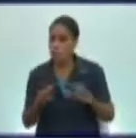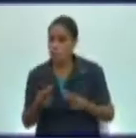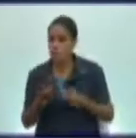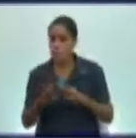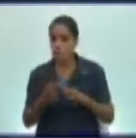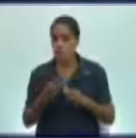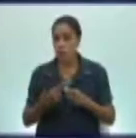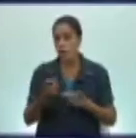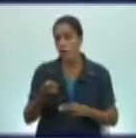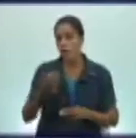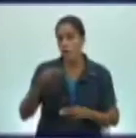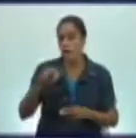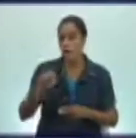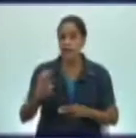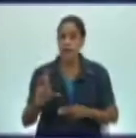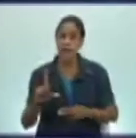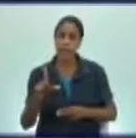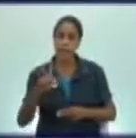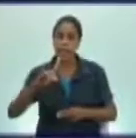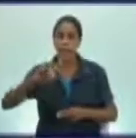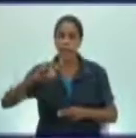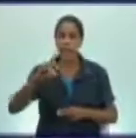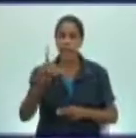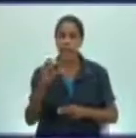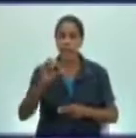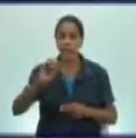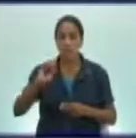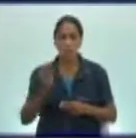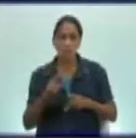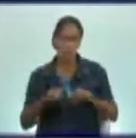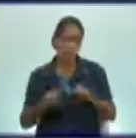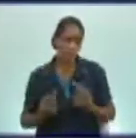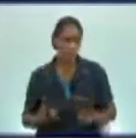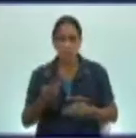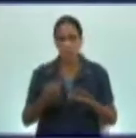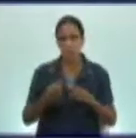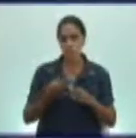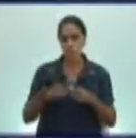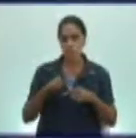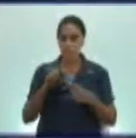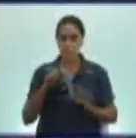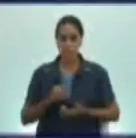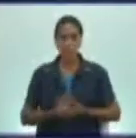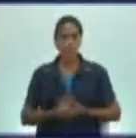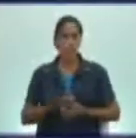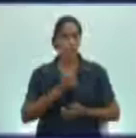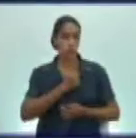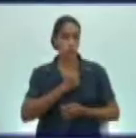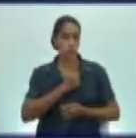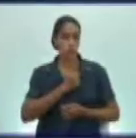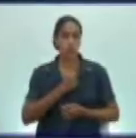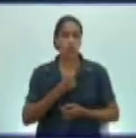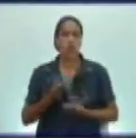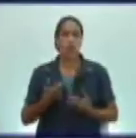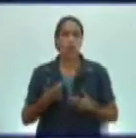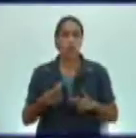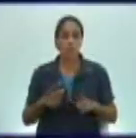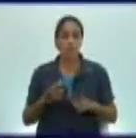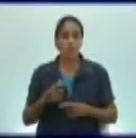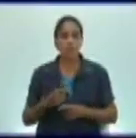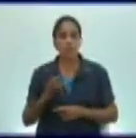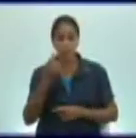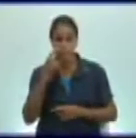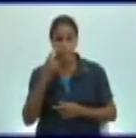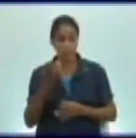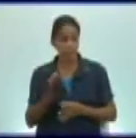anélidos. Creo que es muy importante que ustedes tengan en cuenta estas características. No obstante, yo les quisiera presentar la siguiente guía de